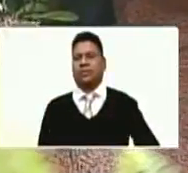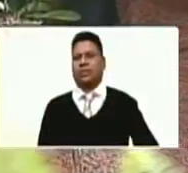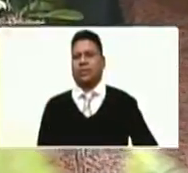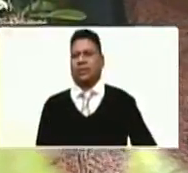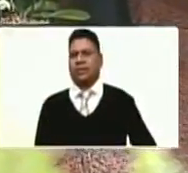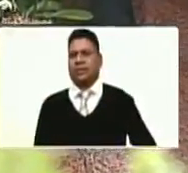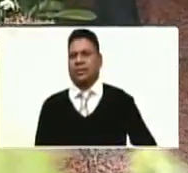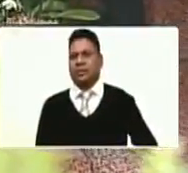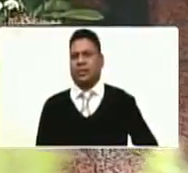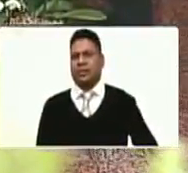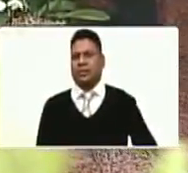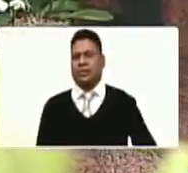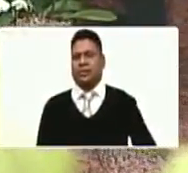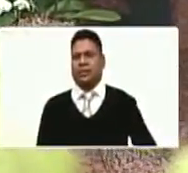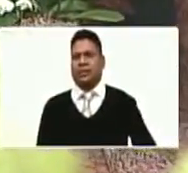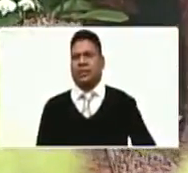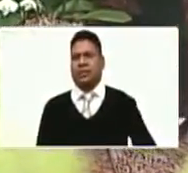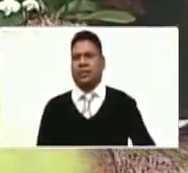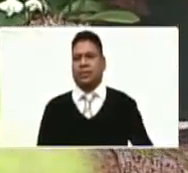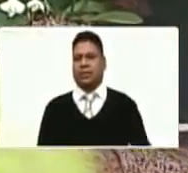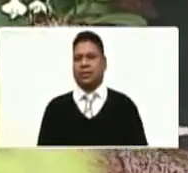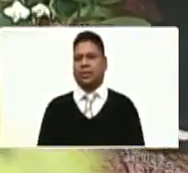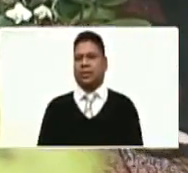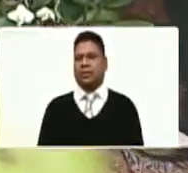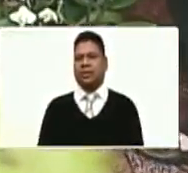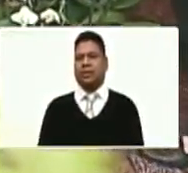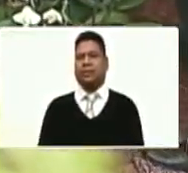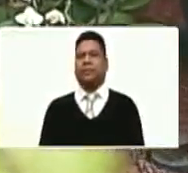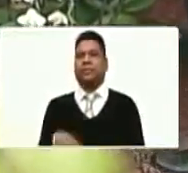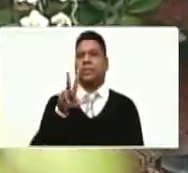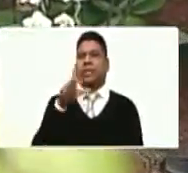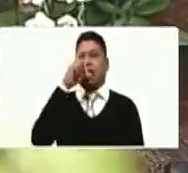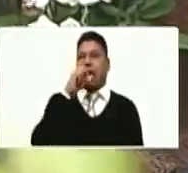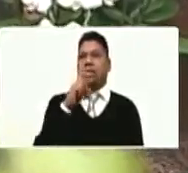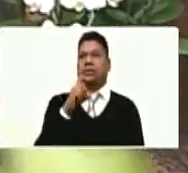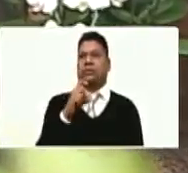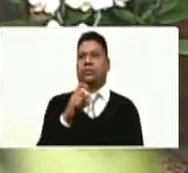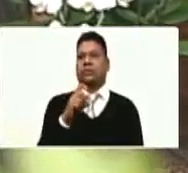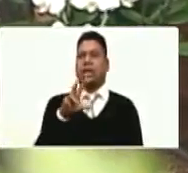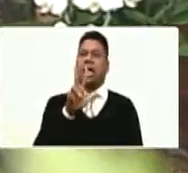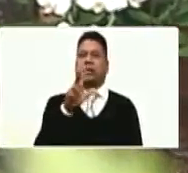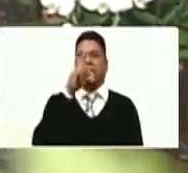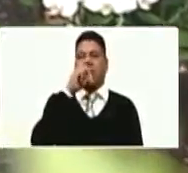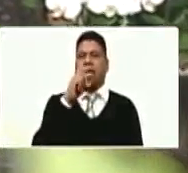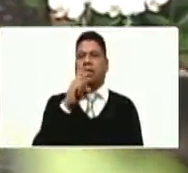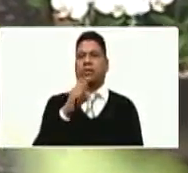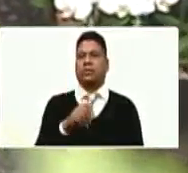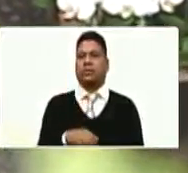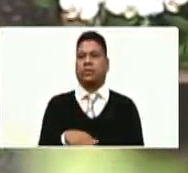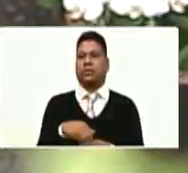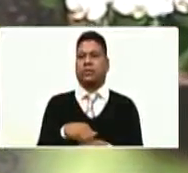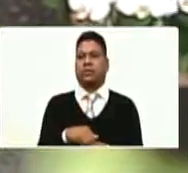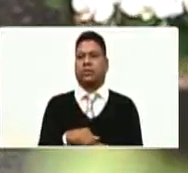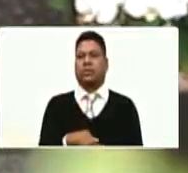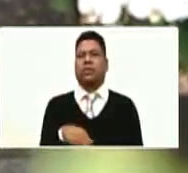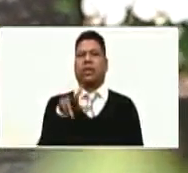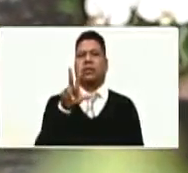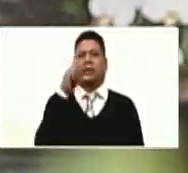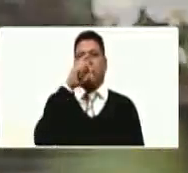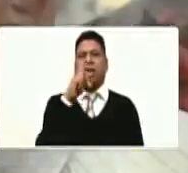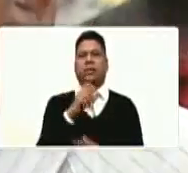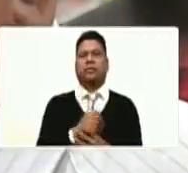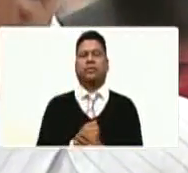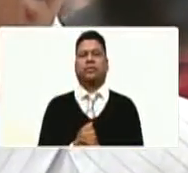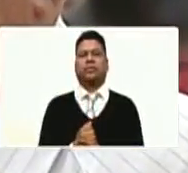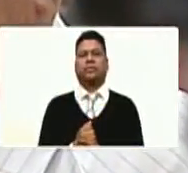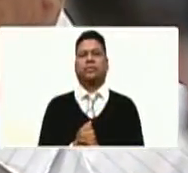3 años de su siembra. ¿Qué sentimientos embargan su corazón? ¿Qué pensamientos embargan su mente en